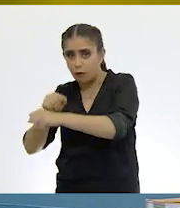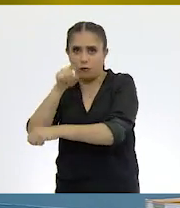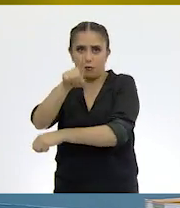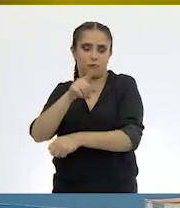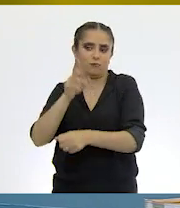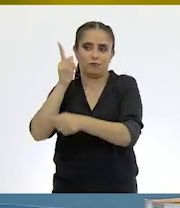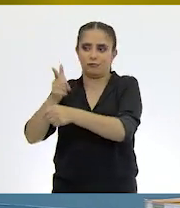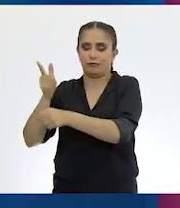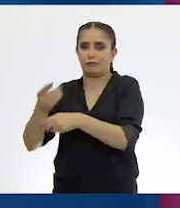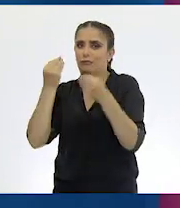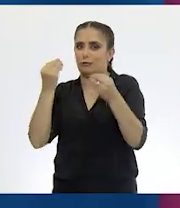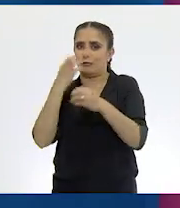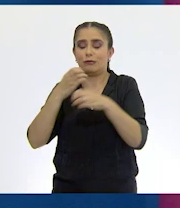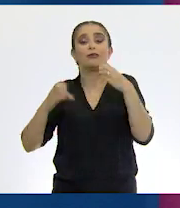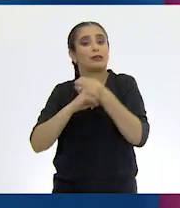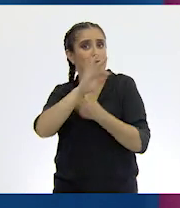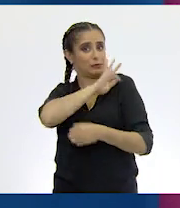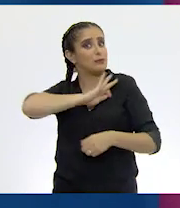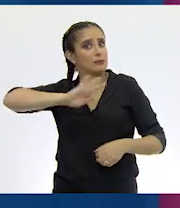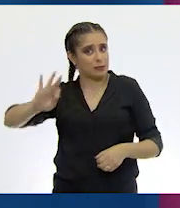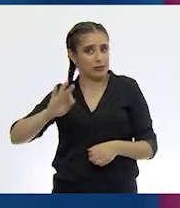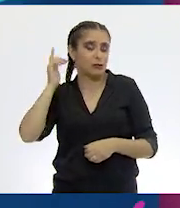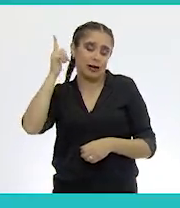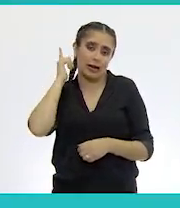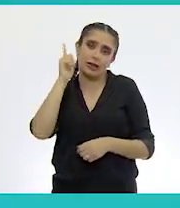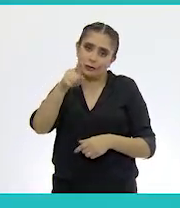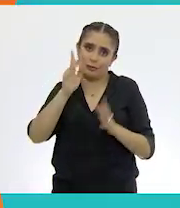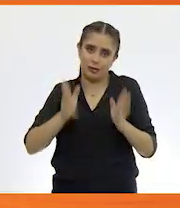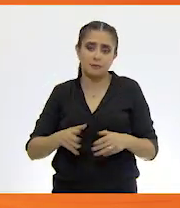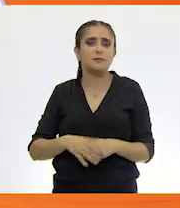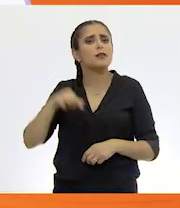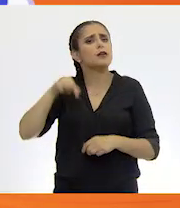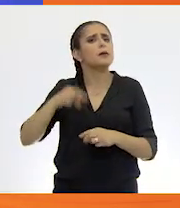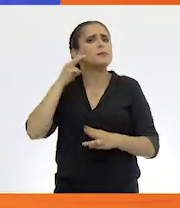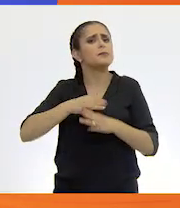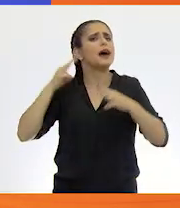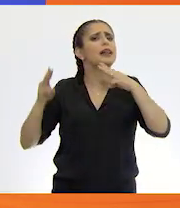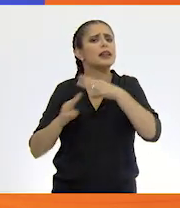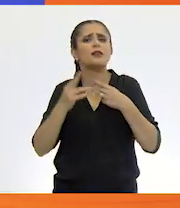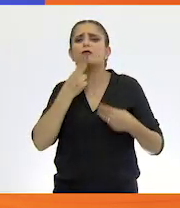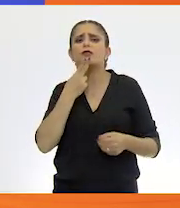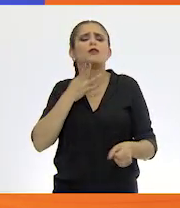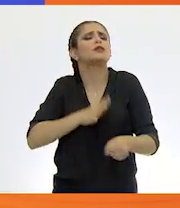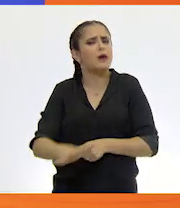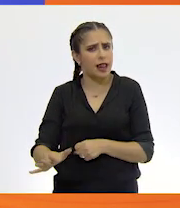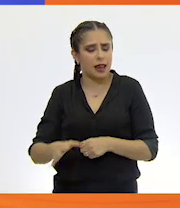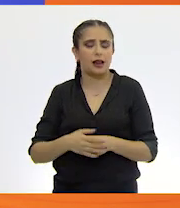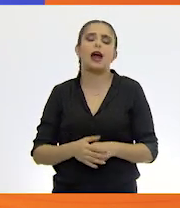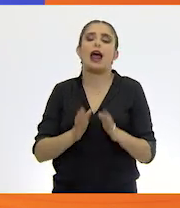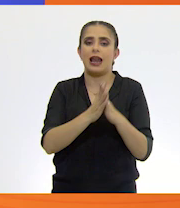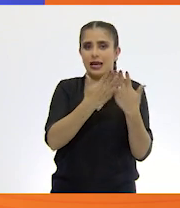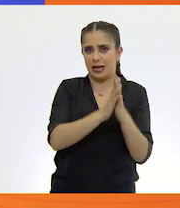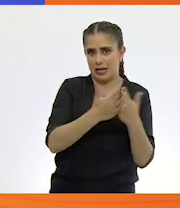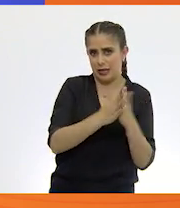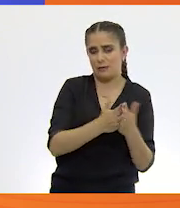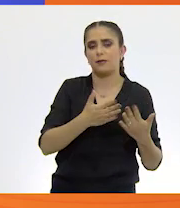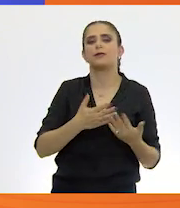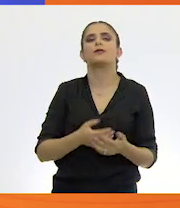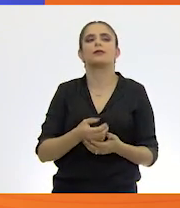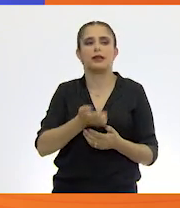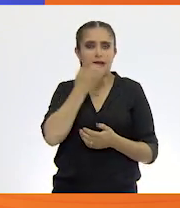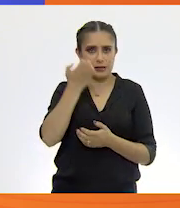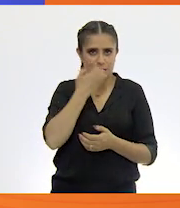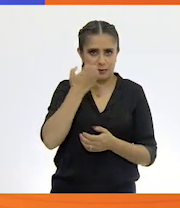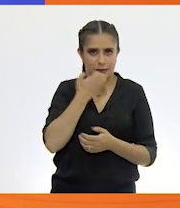cosas. Así es. Y para esta sesión, ¿qué materiales vamos a utilizar? Vamos a utilizar tu libro de texto.